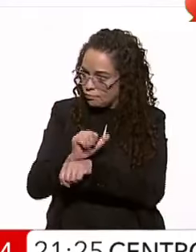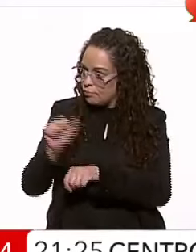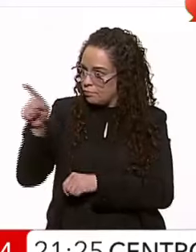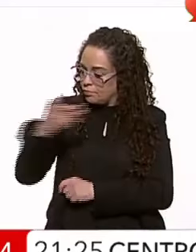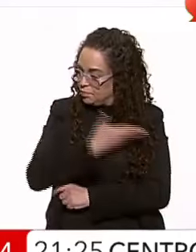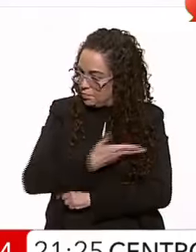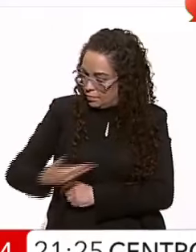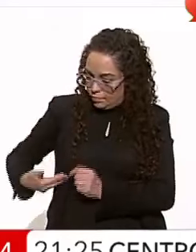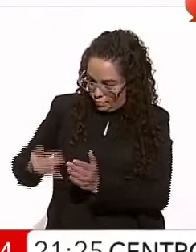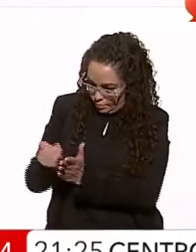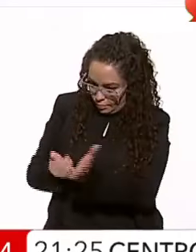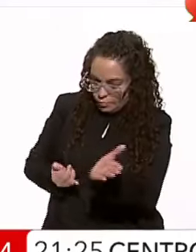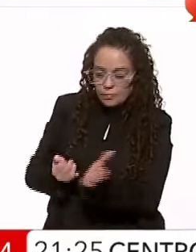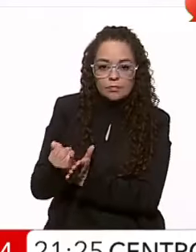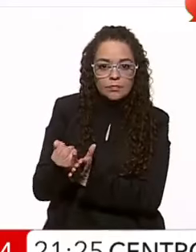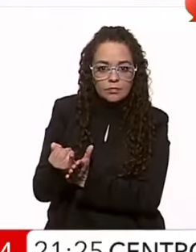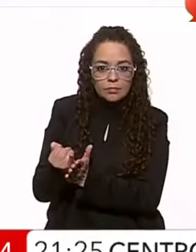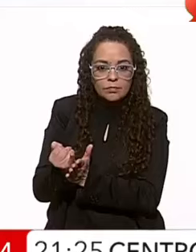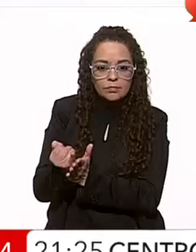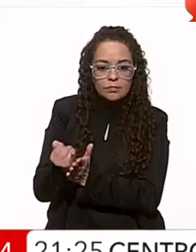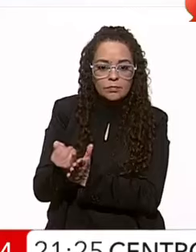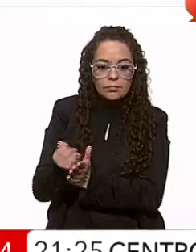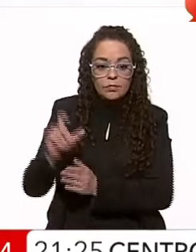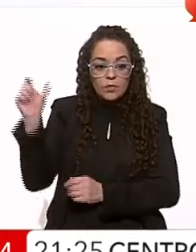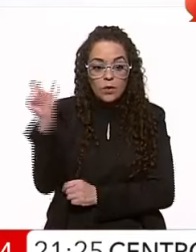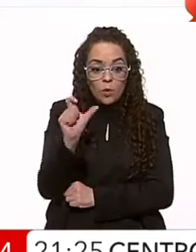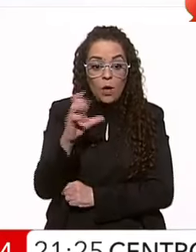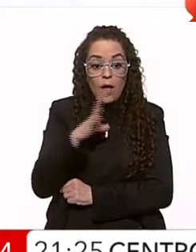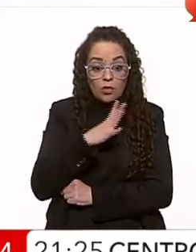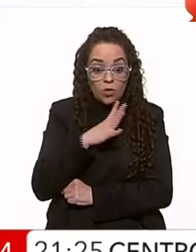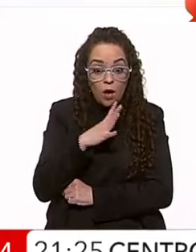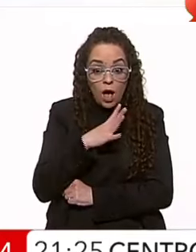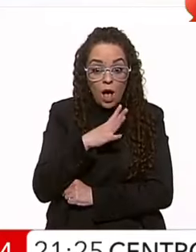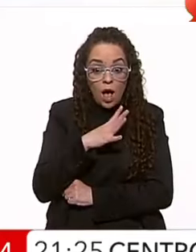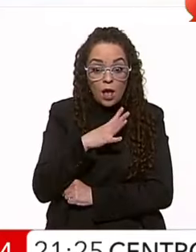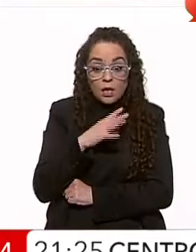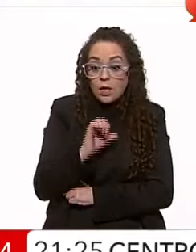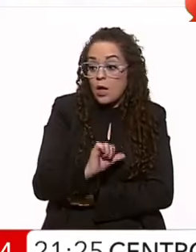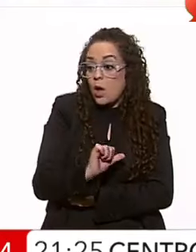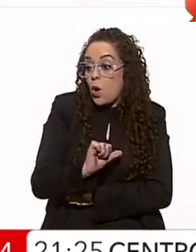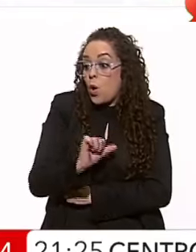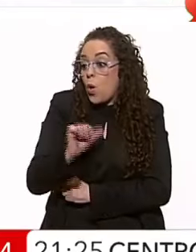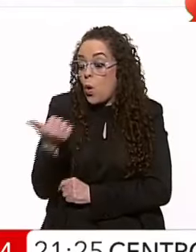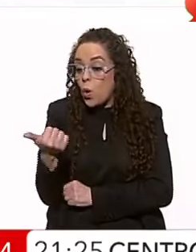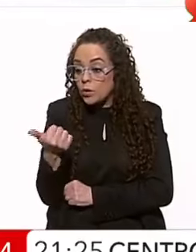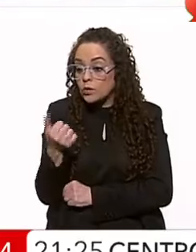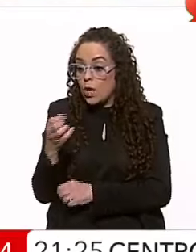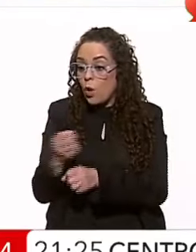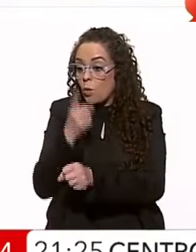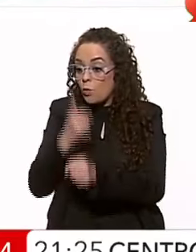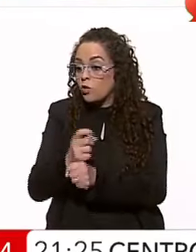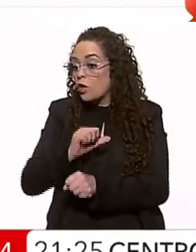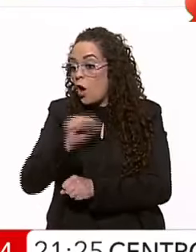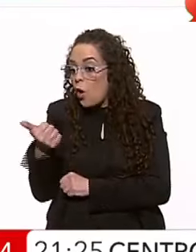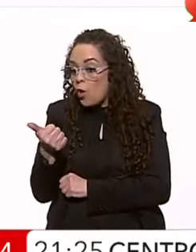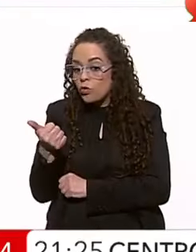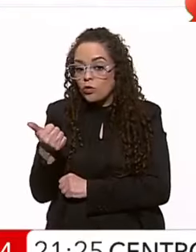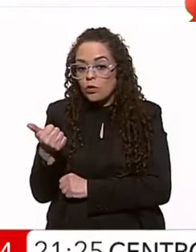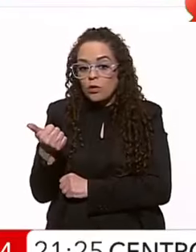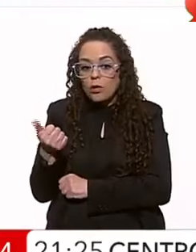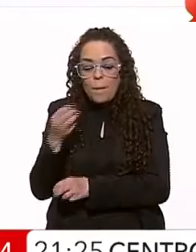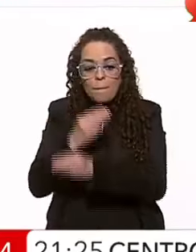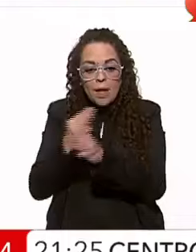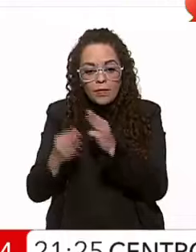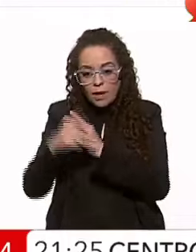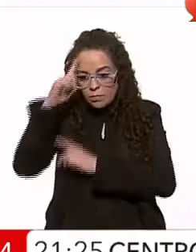Obrador. El día que existe una alternativa o un conjunto de alternativas, no tiene por qué ser, ¿verdad?,